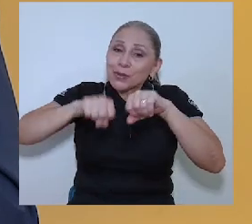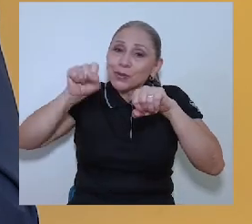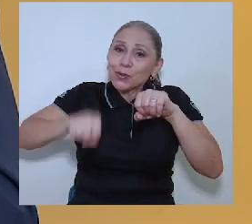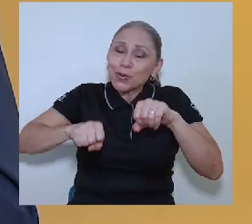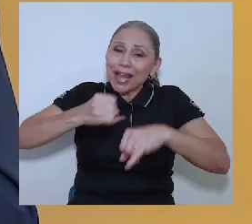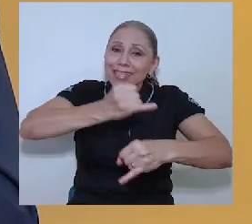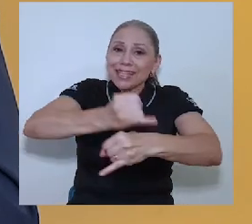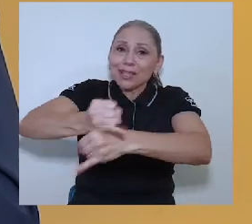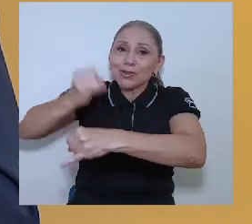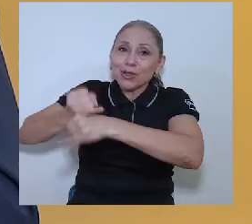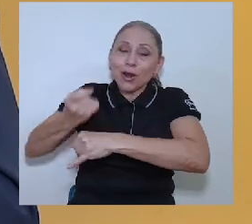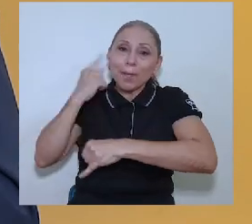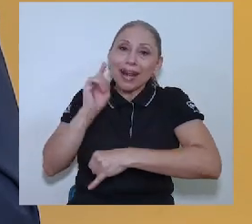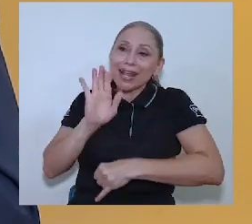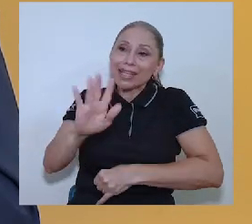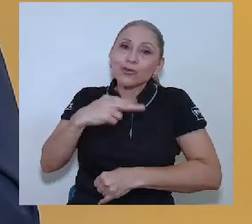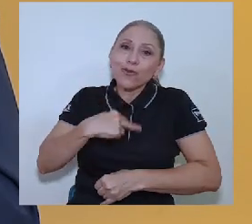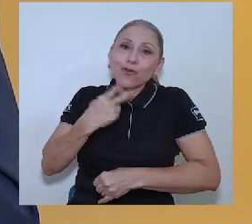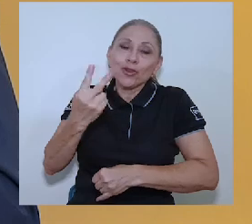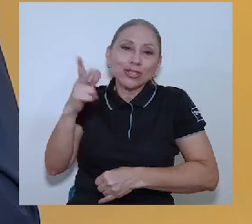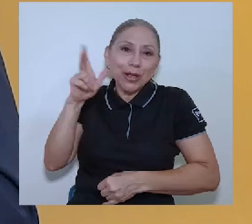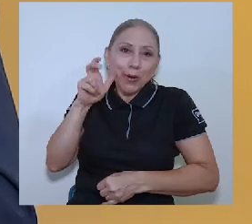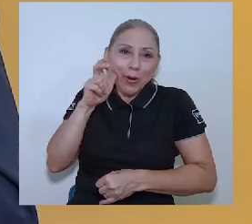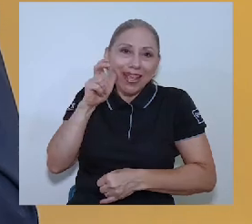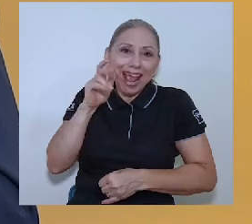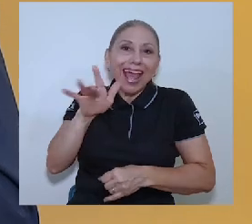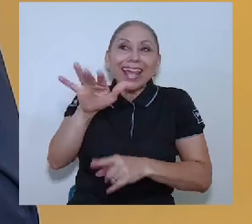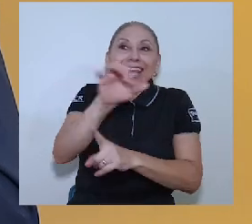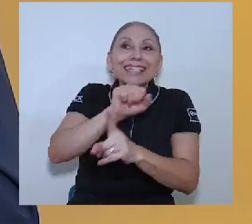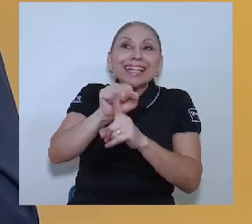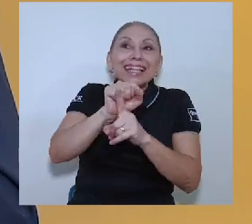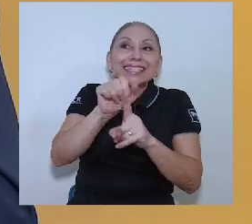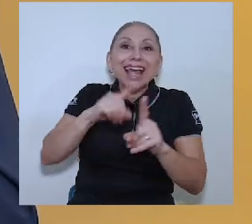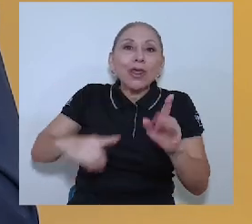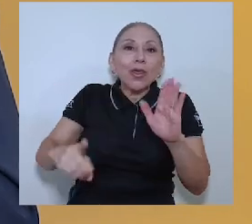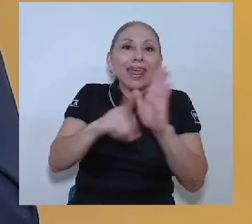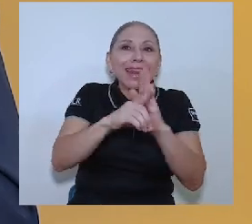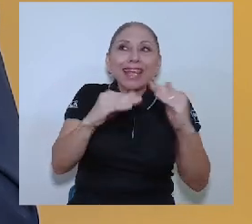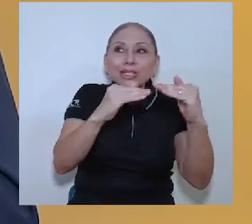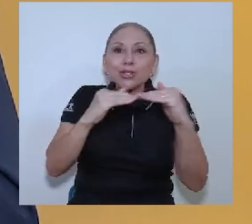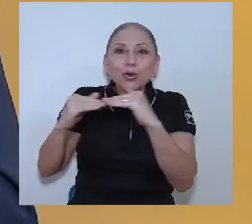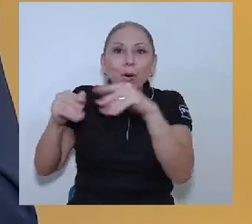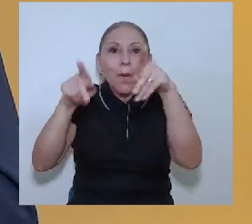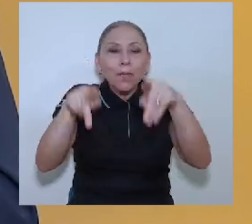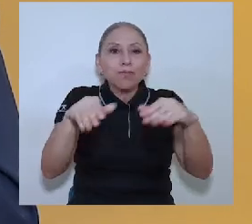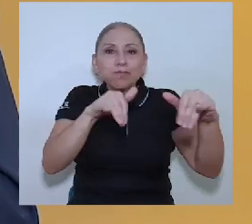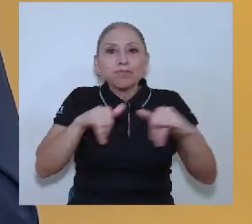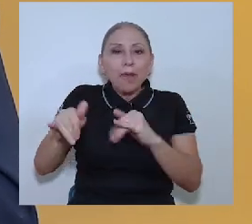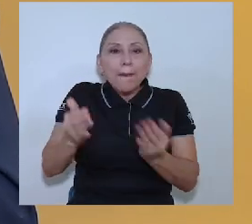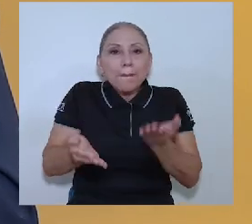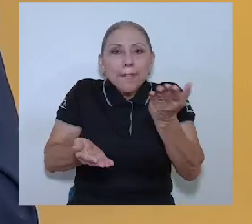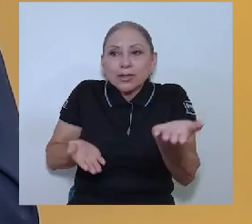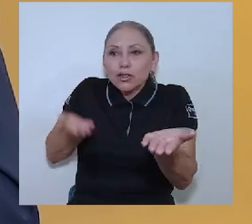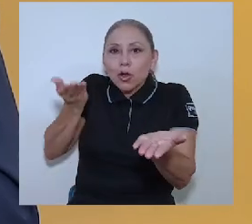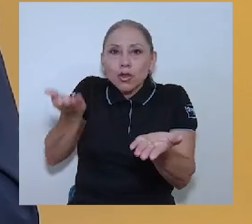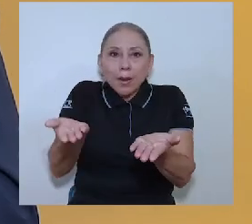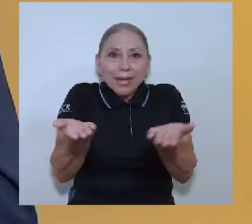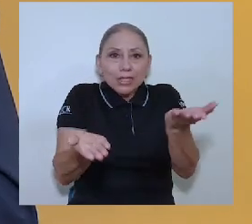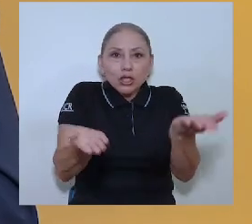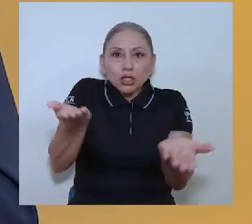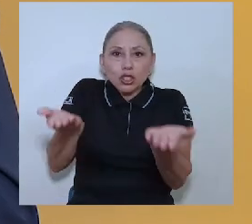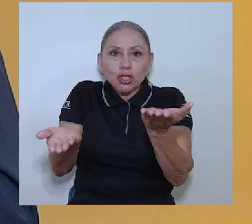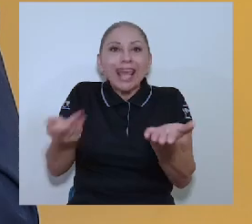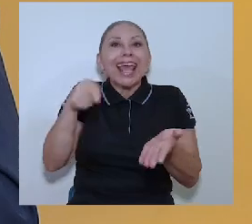la cual hacer que su voz se oiga, ¿verdad? Que es el Estado de Derecho, que son los pesos y contrapesos. Y eso es lo que a mí me preocupa, que se